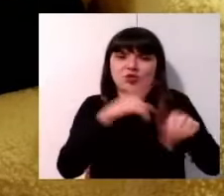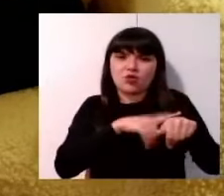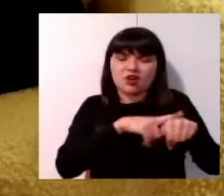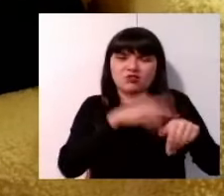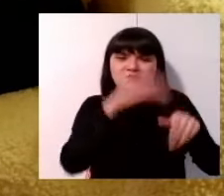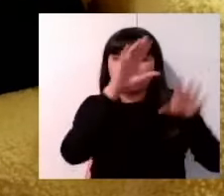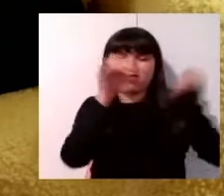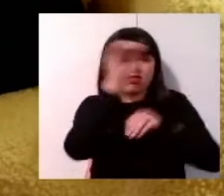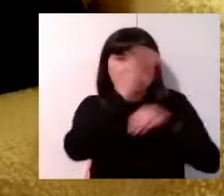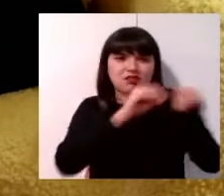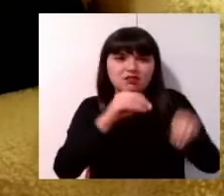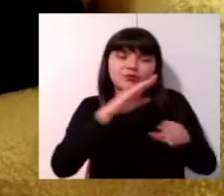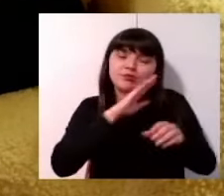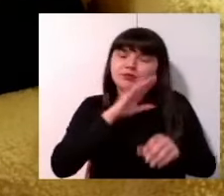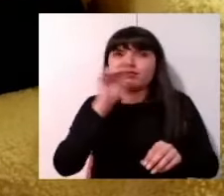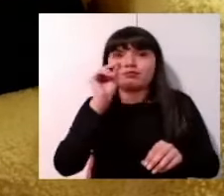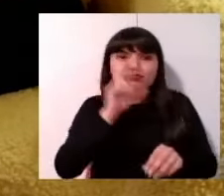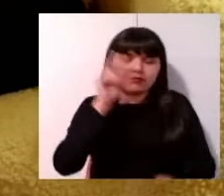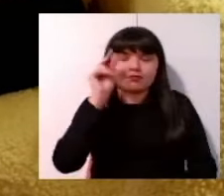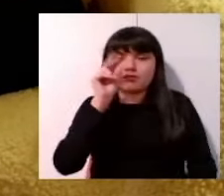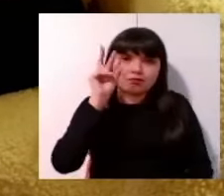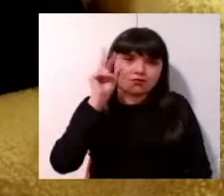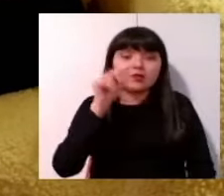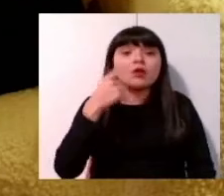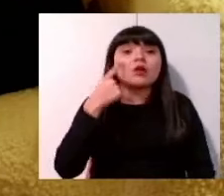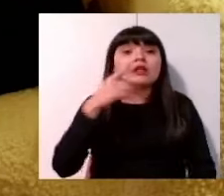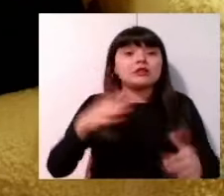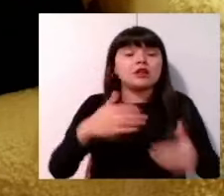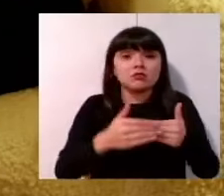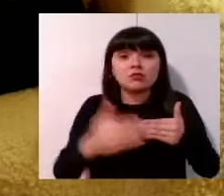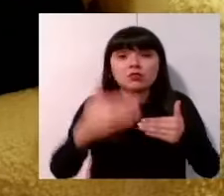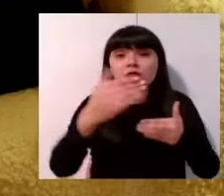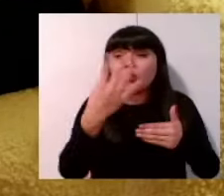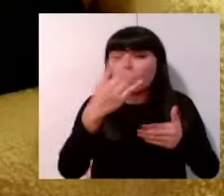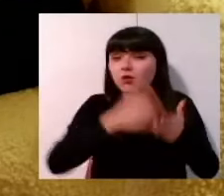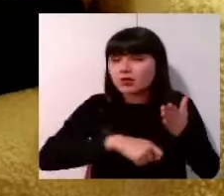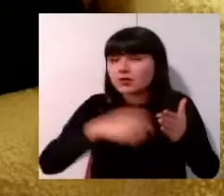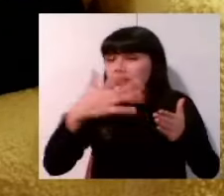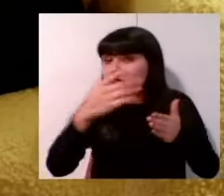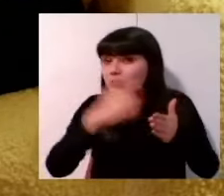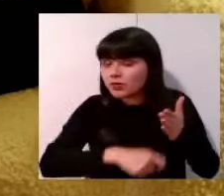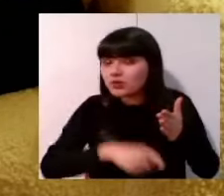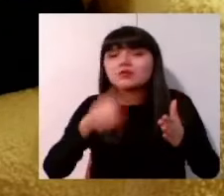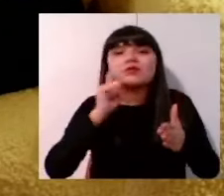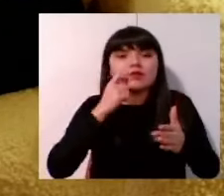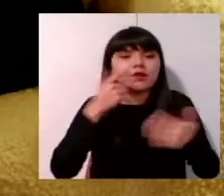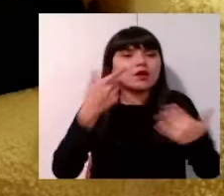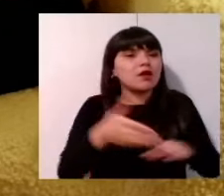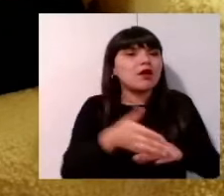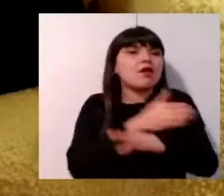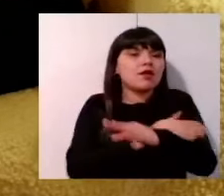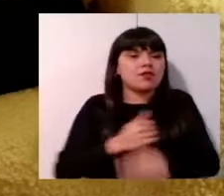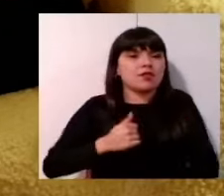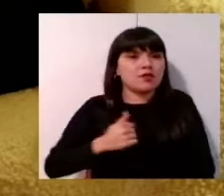de los 4 o 5 meses, sí, ya empieza a correr eso de hacerlos dormir temprano. ¡Oh, lo hice pésimo!